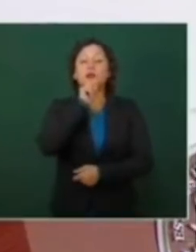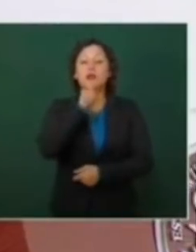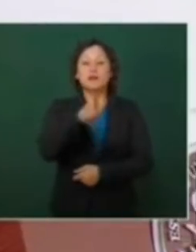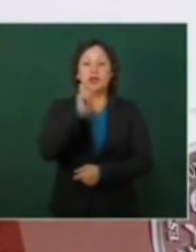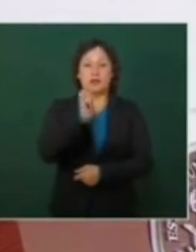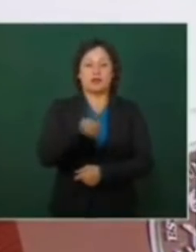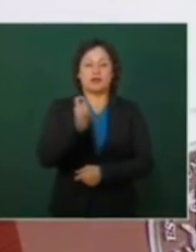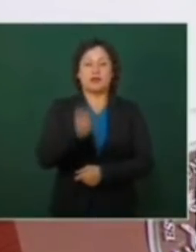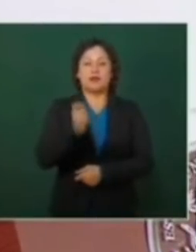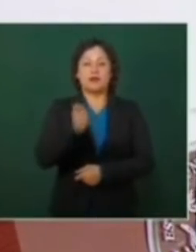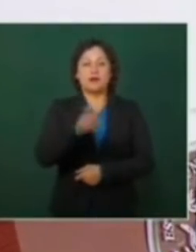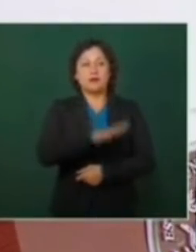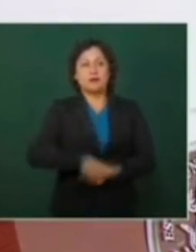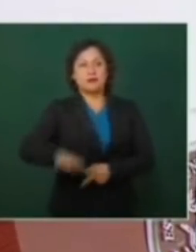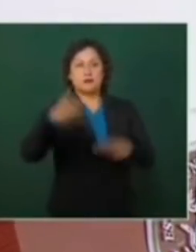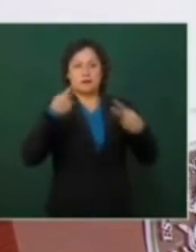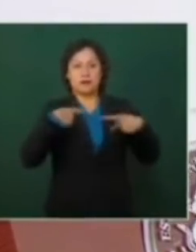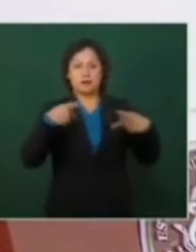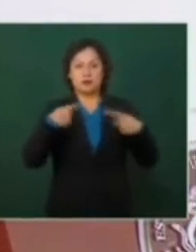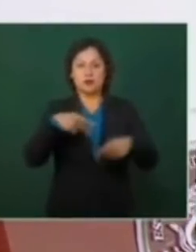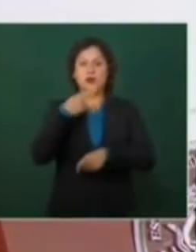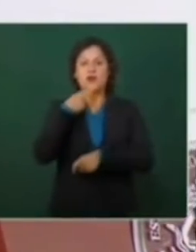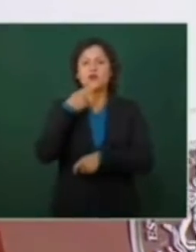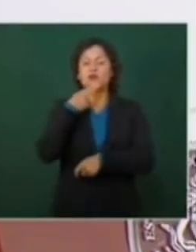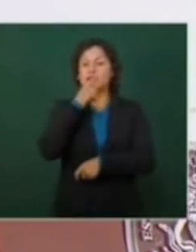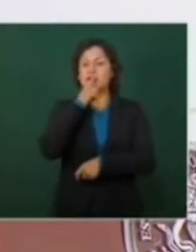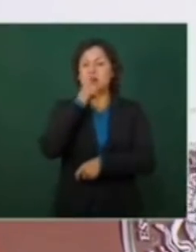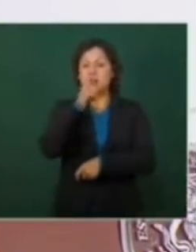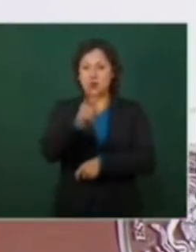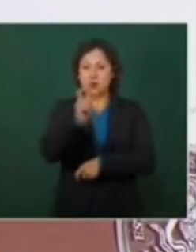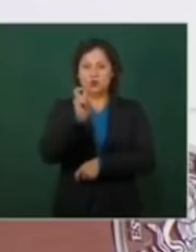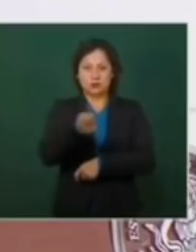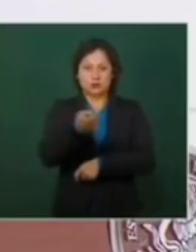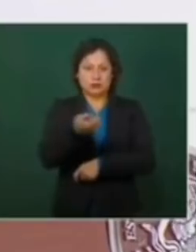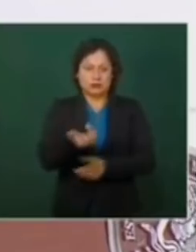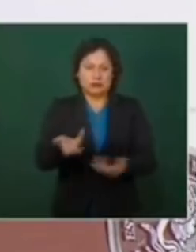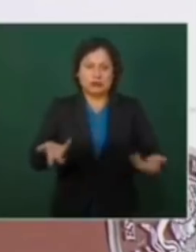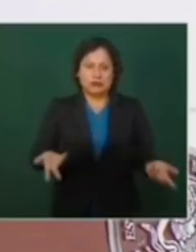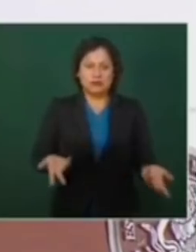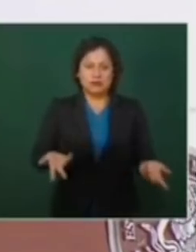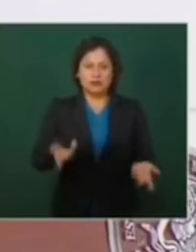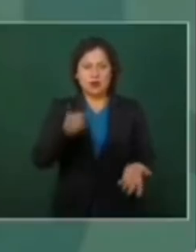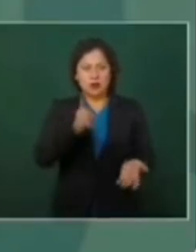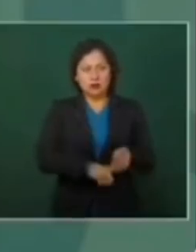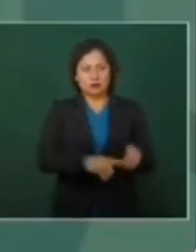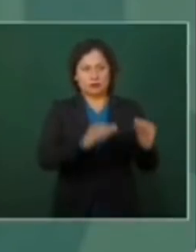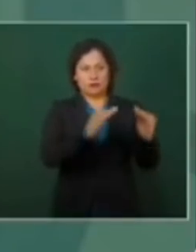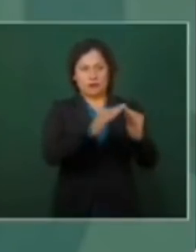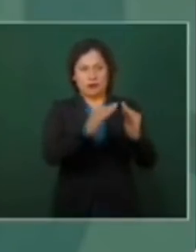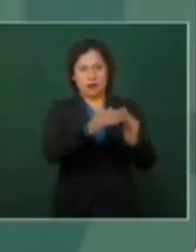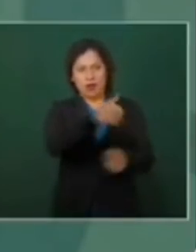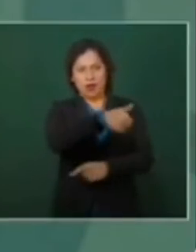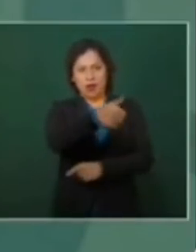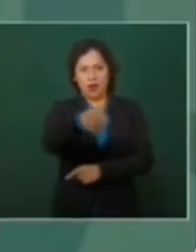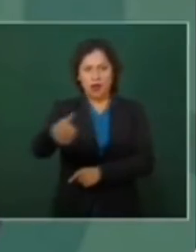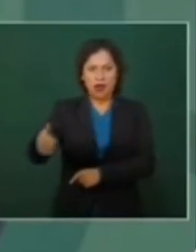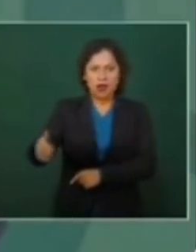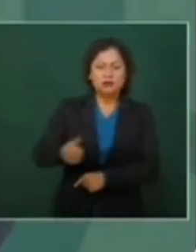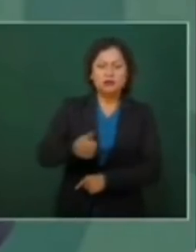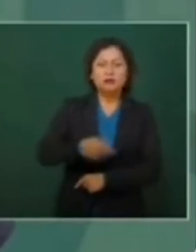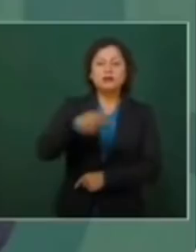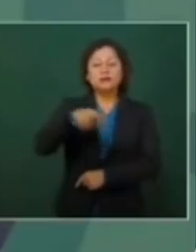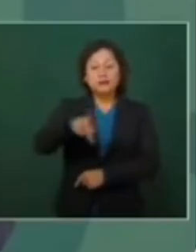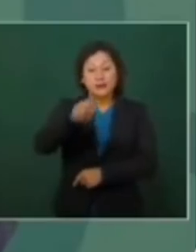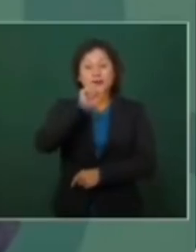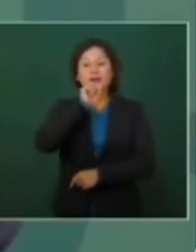usuarios consumidores en nuestras casas sino también para que no falte